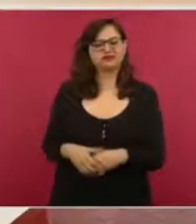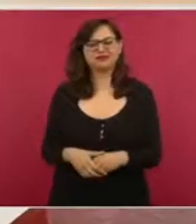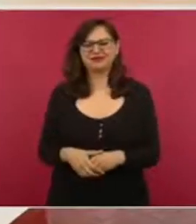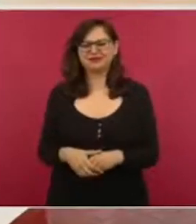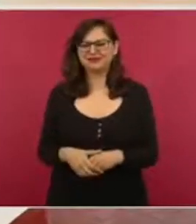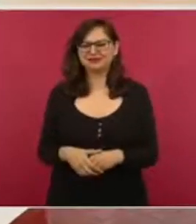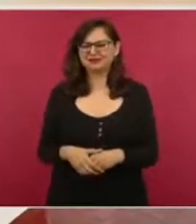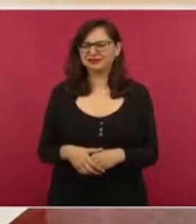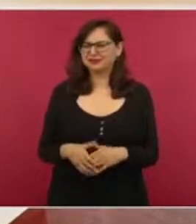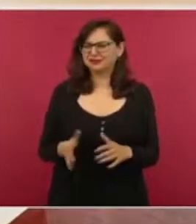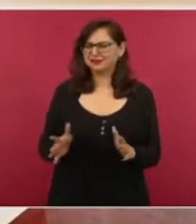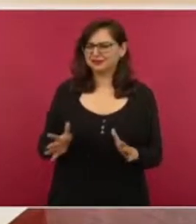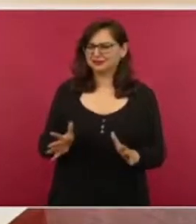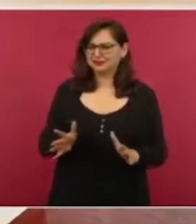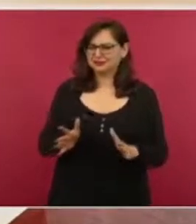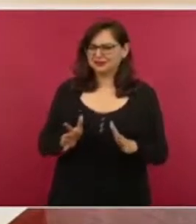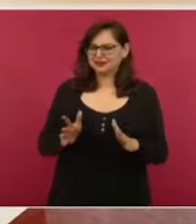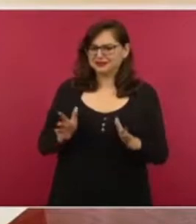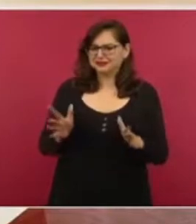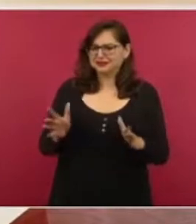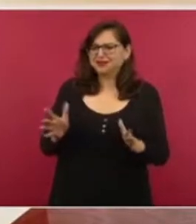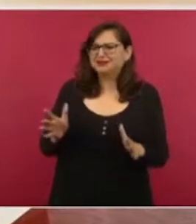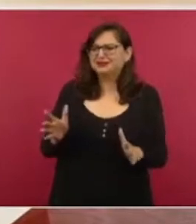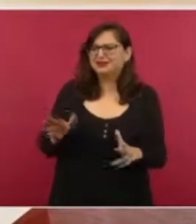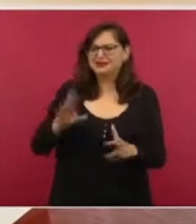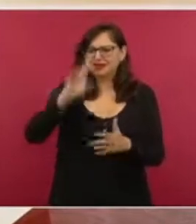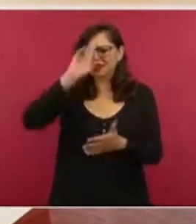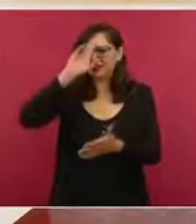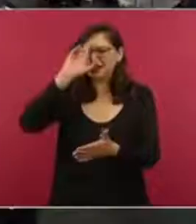Tremenda ofensa. Además,